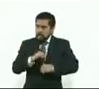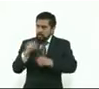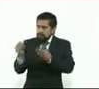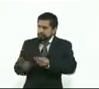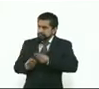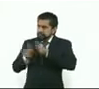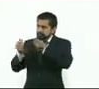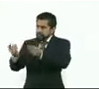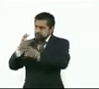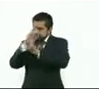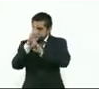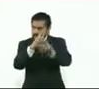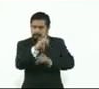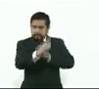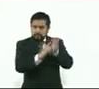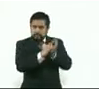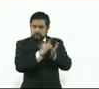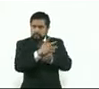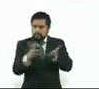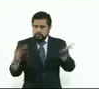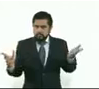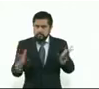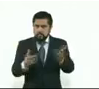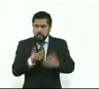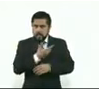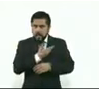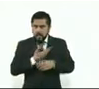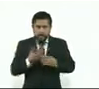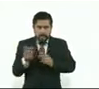planteado. Además ya se entregaron las suficientes firmas